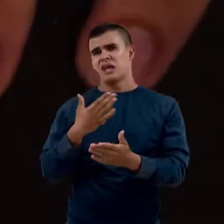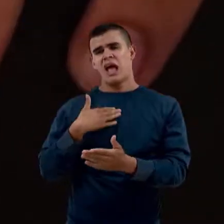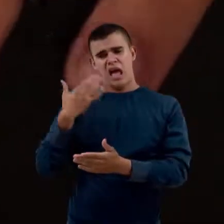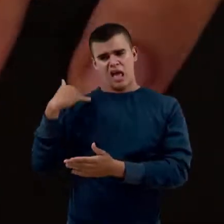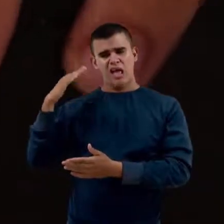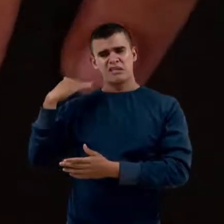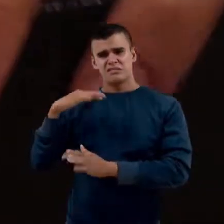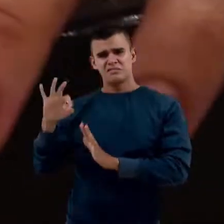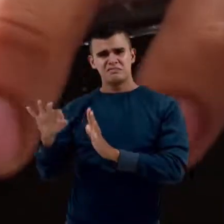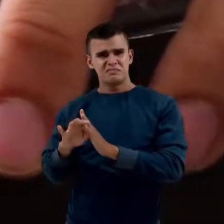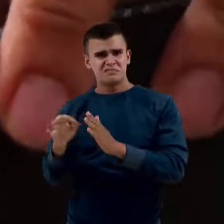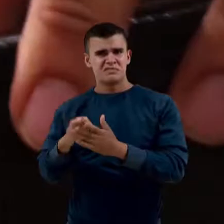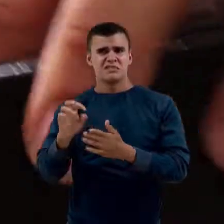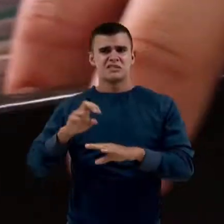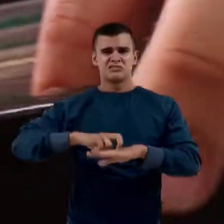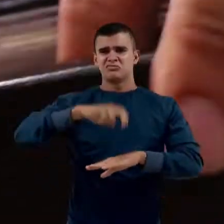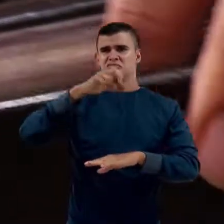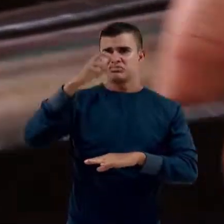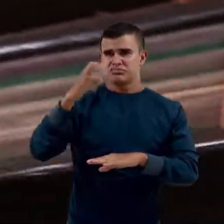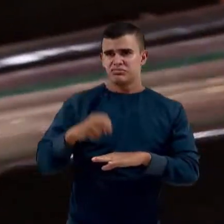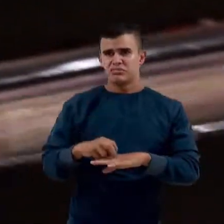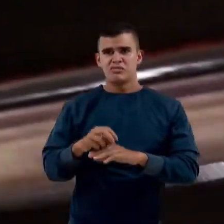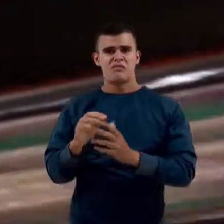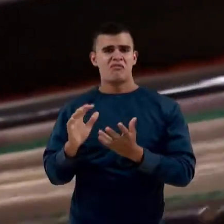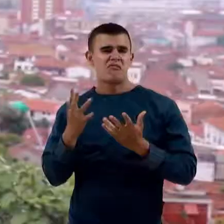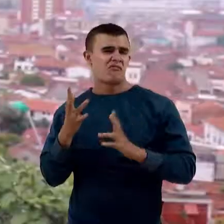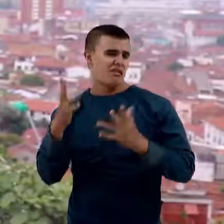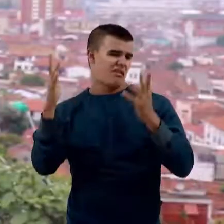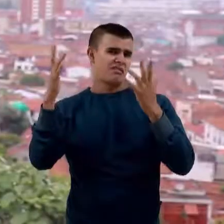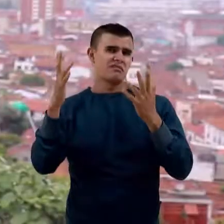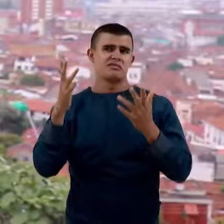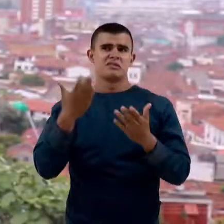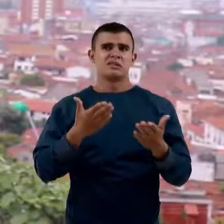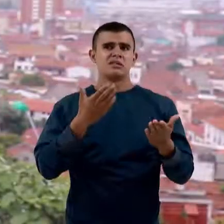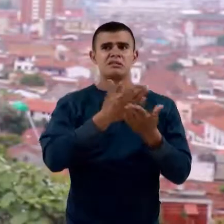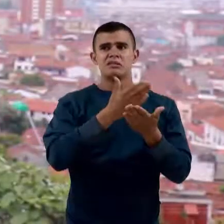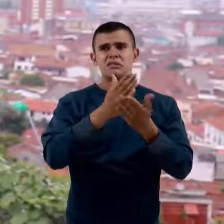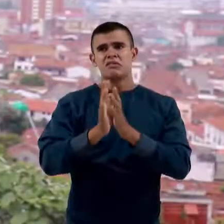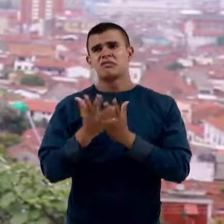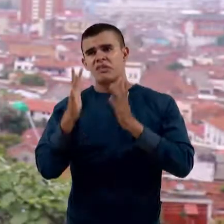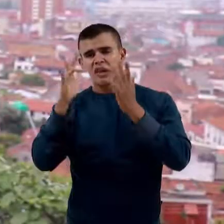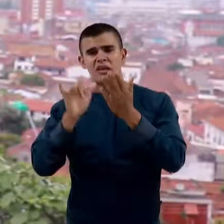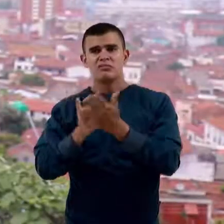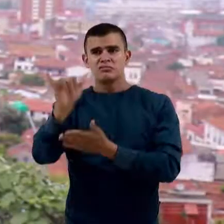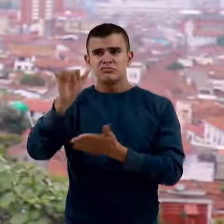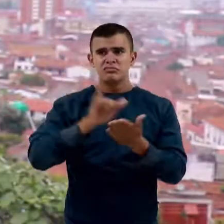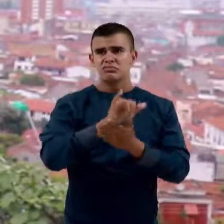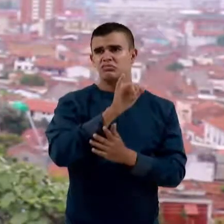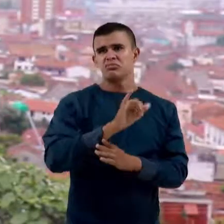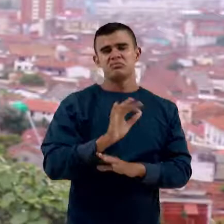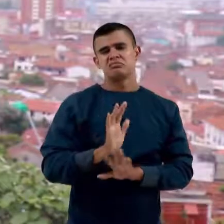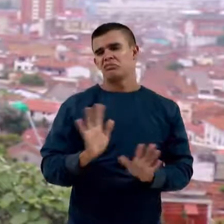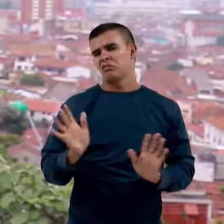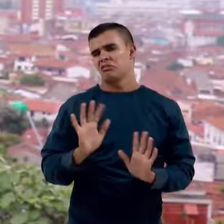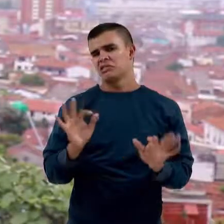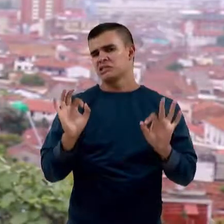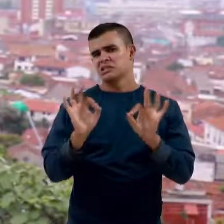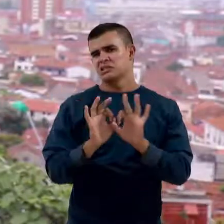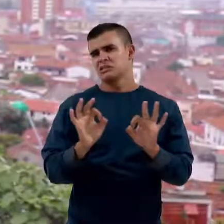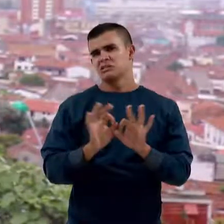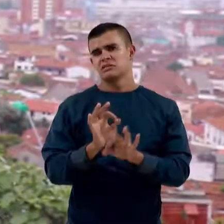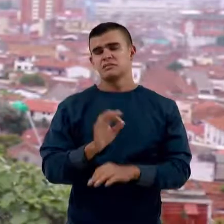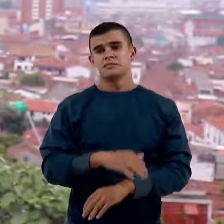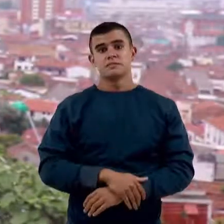cierto? Entonces como que mi vida era eso, simplemente saltar, hacer fiestas, ir a fiestas, viajar, no había